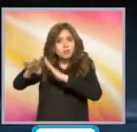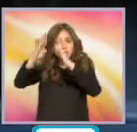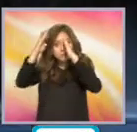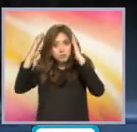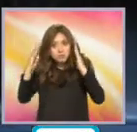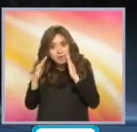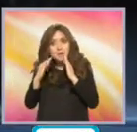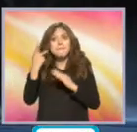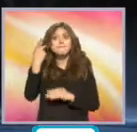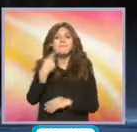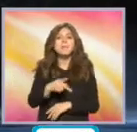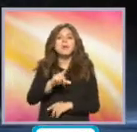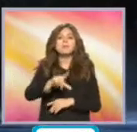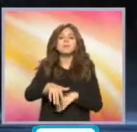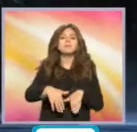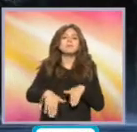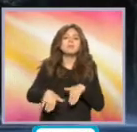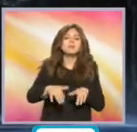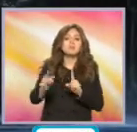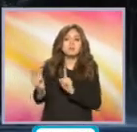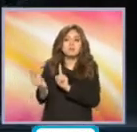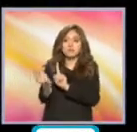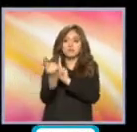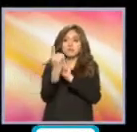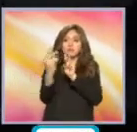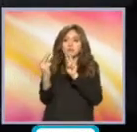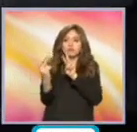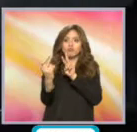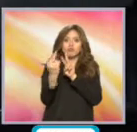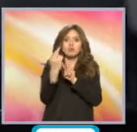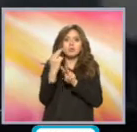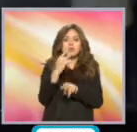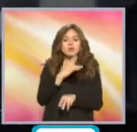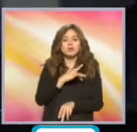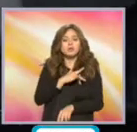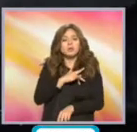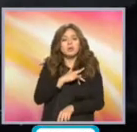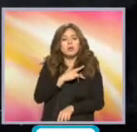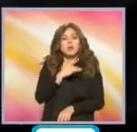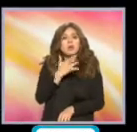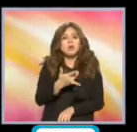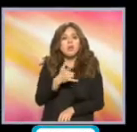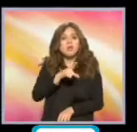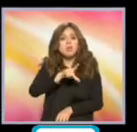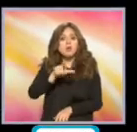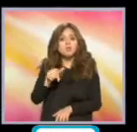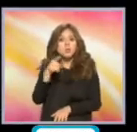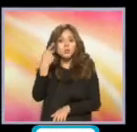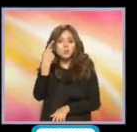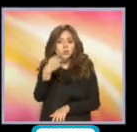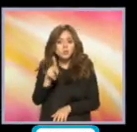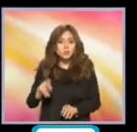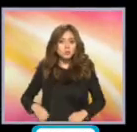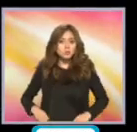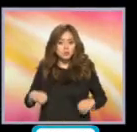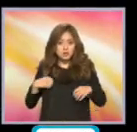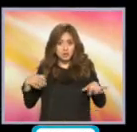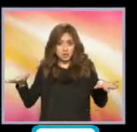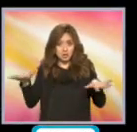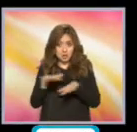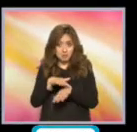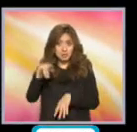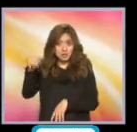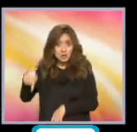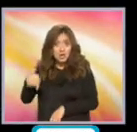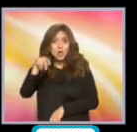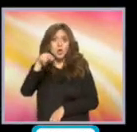se enamoran y sus destinos completamente cambian radicalmente. Sí. Es una novela del siglo XVIII que habla